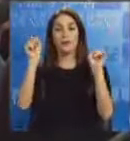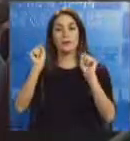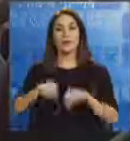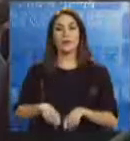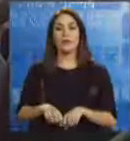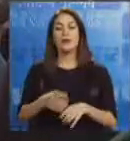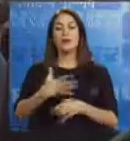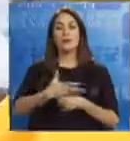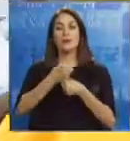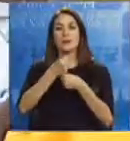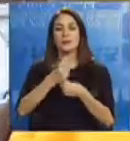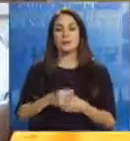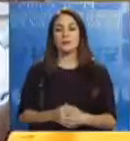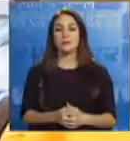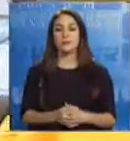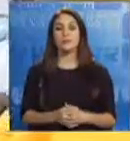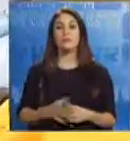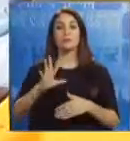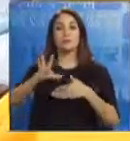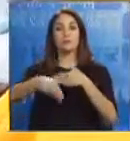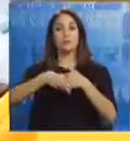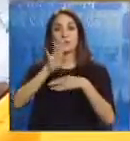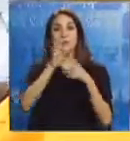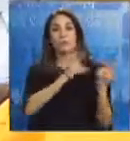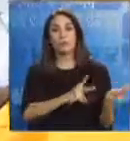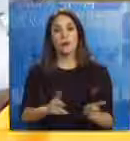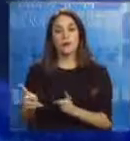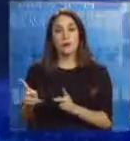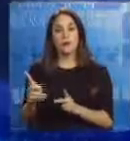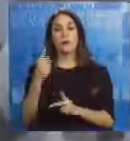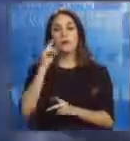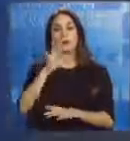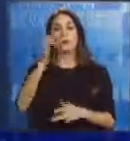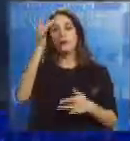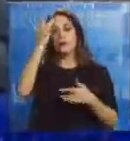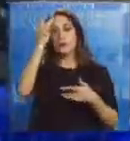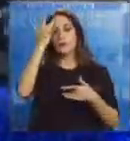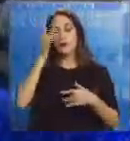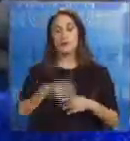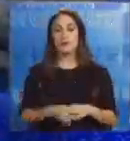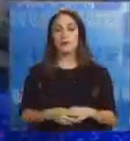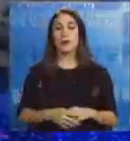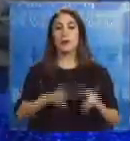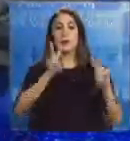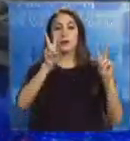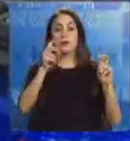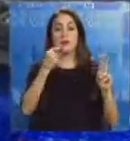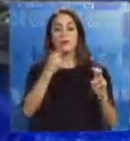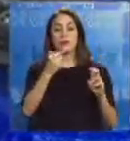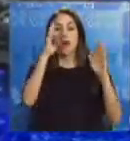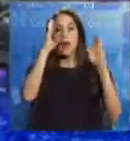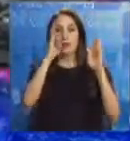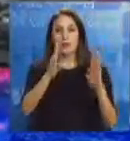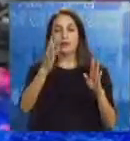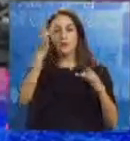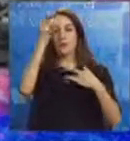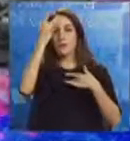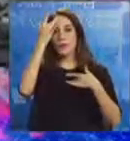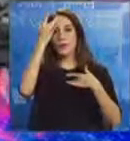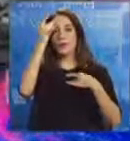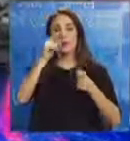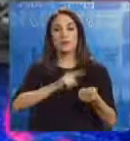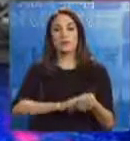y seguros médicos a incluir en sus planes la cobertura total de estas enfermedades. El texto garantiza la atención de enfermedades